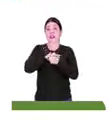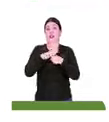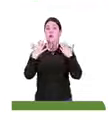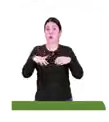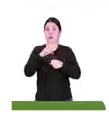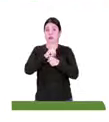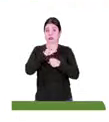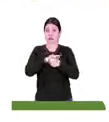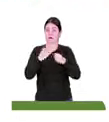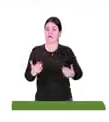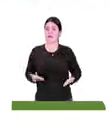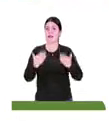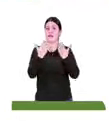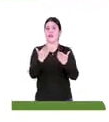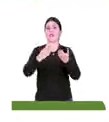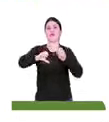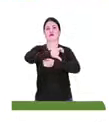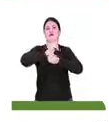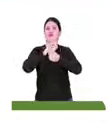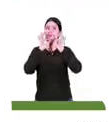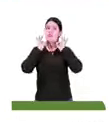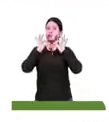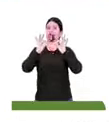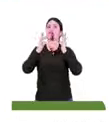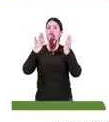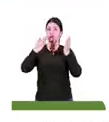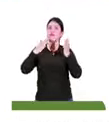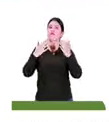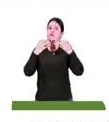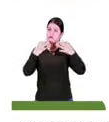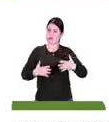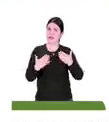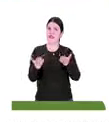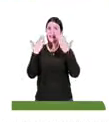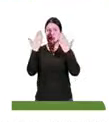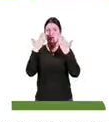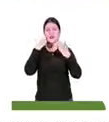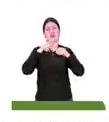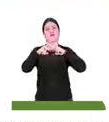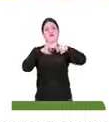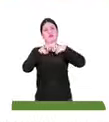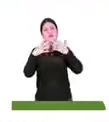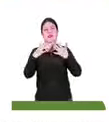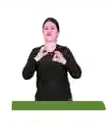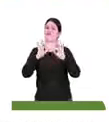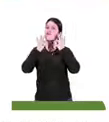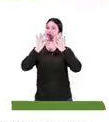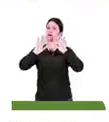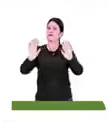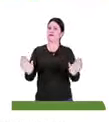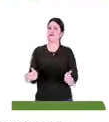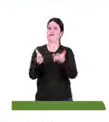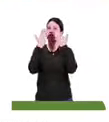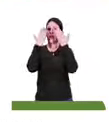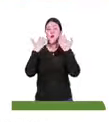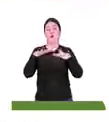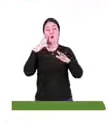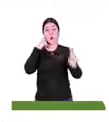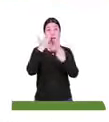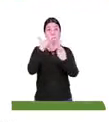brindarle a la ciudad condiciones de operación del transporte de cara a mejorar la calidad en la prestación del servicio, también tiene un impacto de